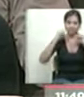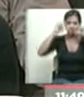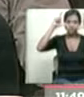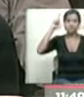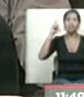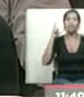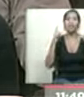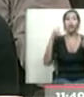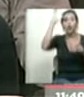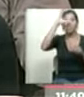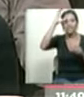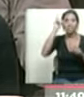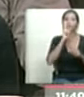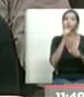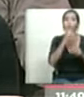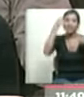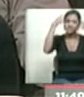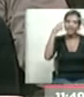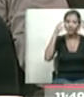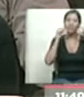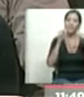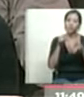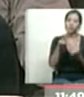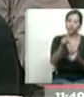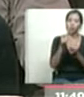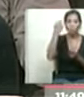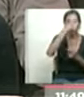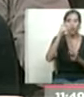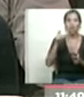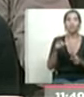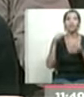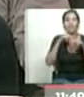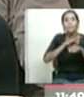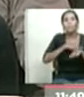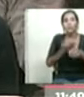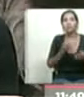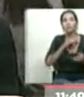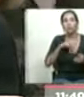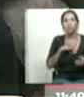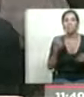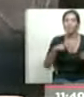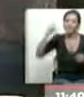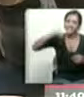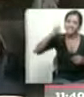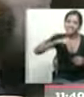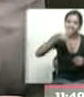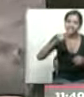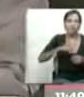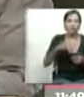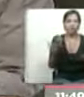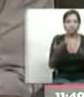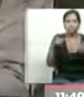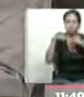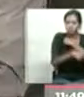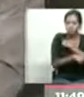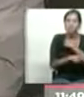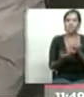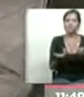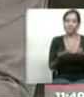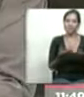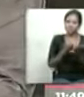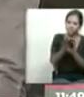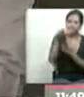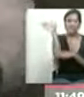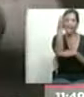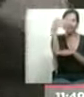Hugo Chávez. Eso es lo que nos están cobrando como pueblo y por eso nosotros tenemos la necesidad imperiosa de reivindicar nuestras banderas,